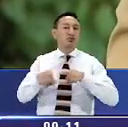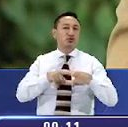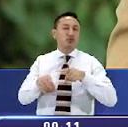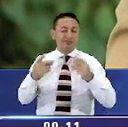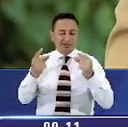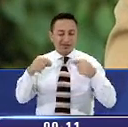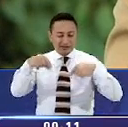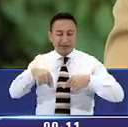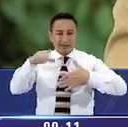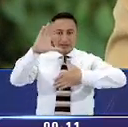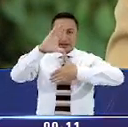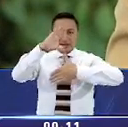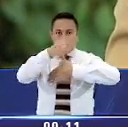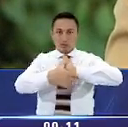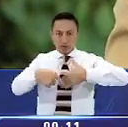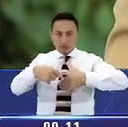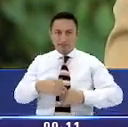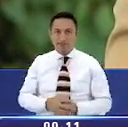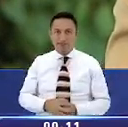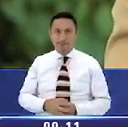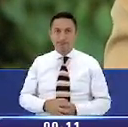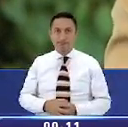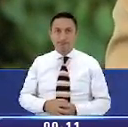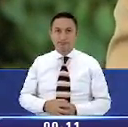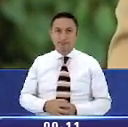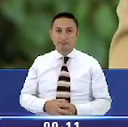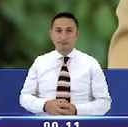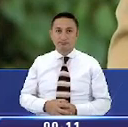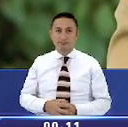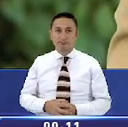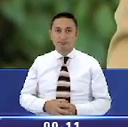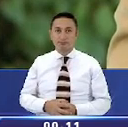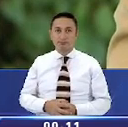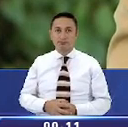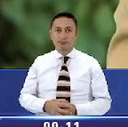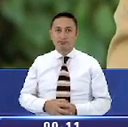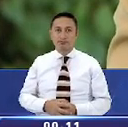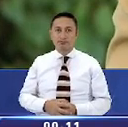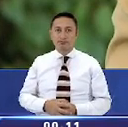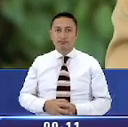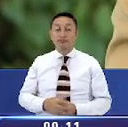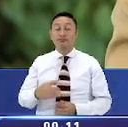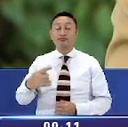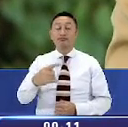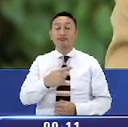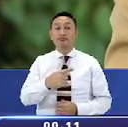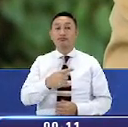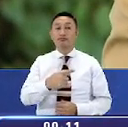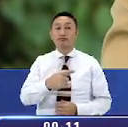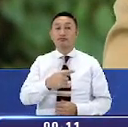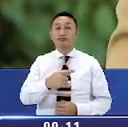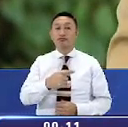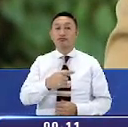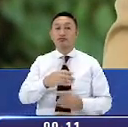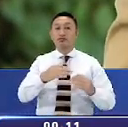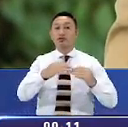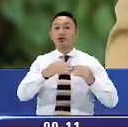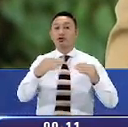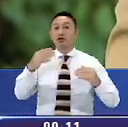a nivel mundial. Y para ser más competitivos necesitamos un nivel más alto de